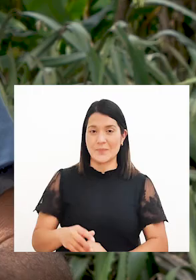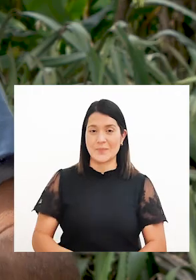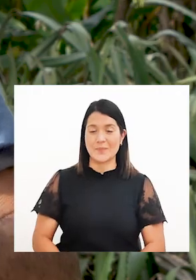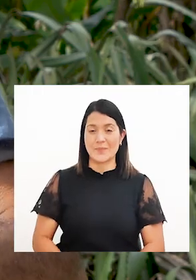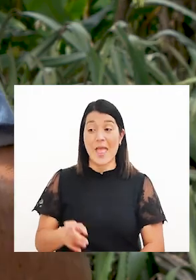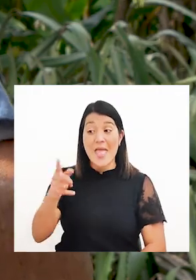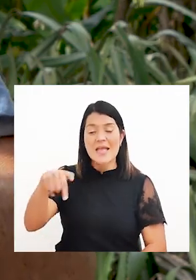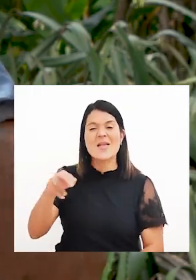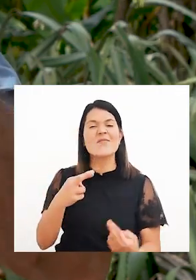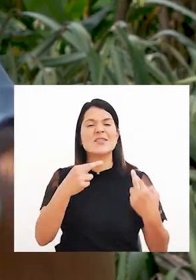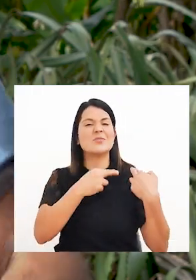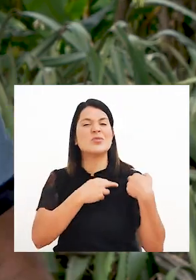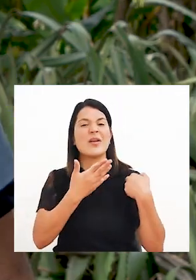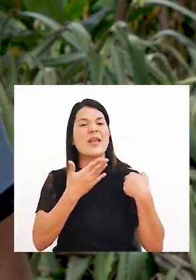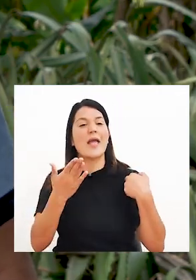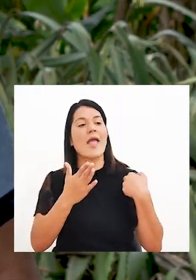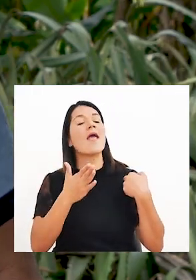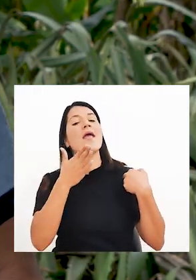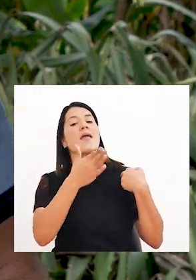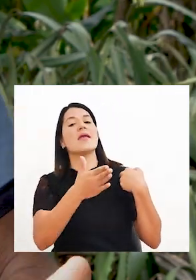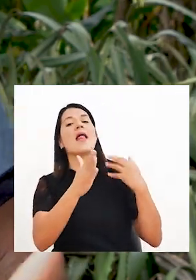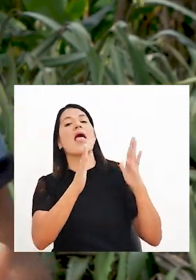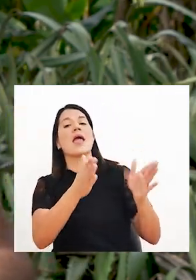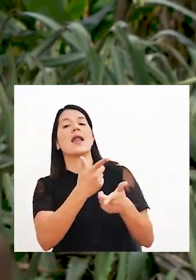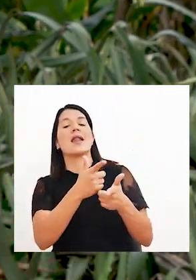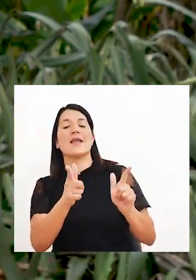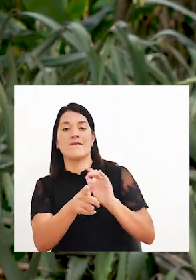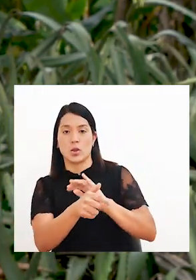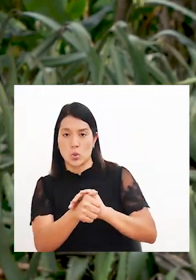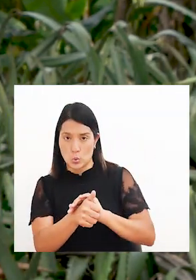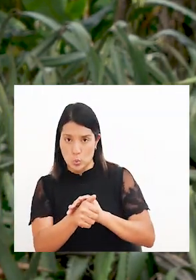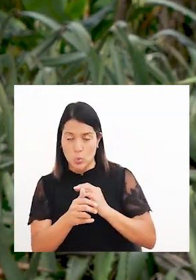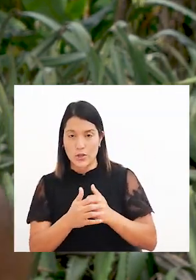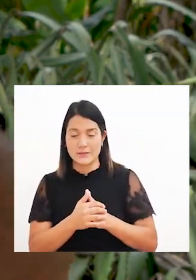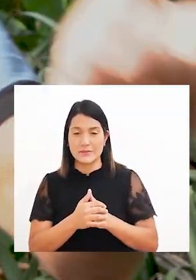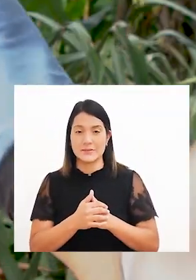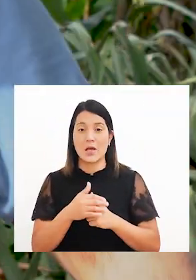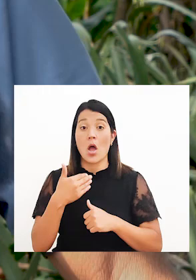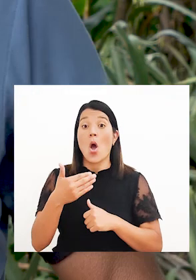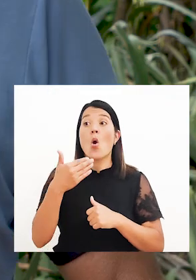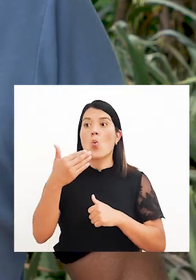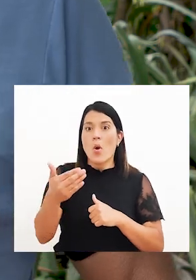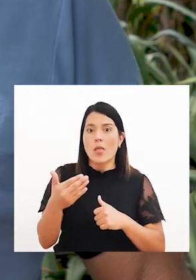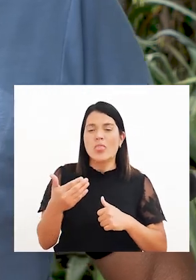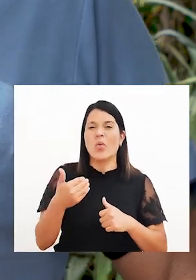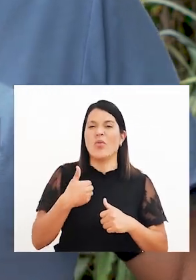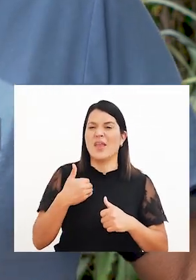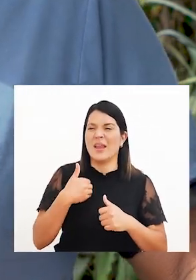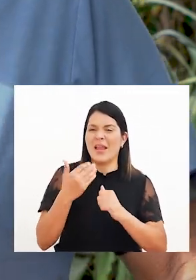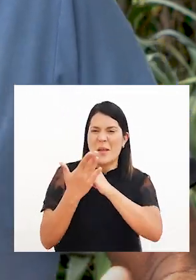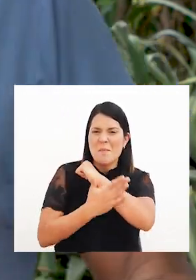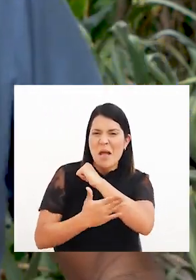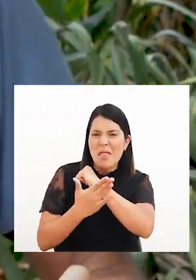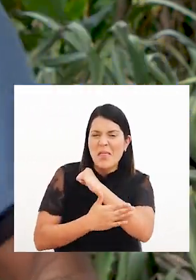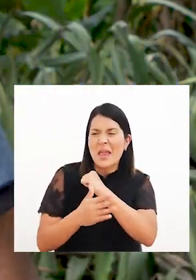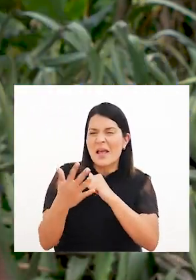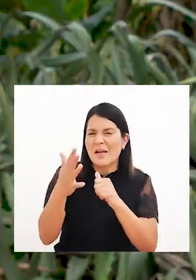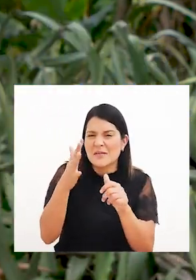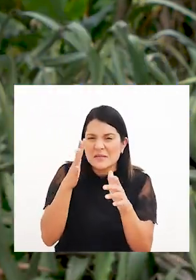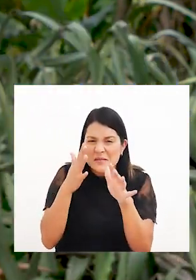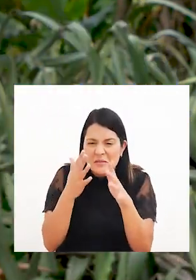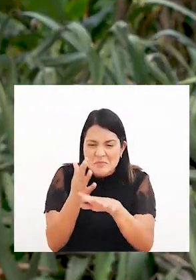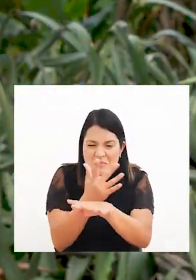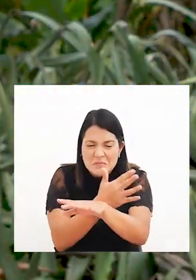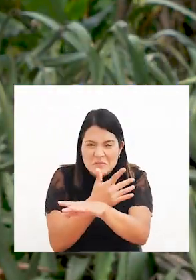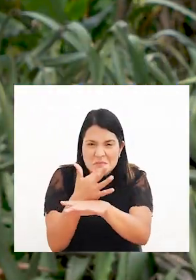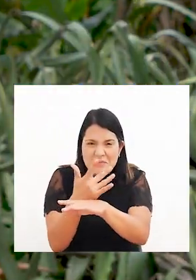que son las que se encargan de ir a liberar las tortugas chiquitas. Cuando hay troncos, cuando hay vegetación, entonces algunas tienen problemas ahí, entonces